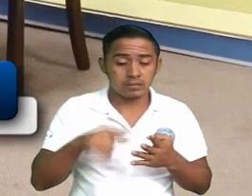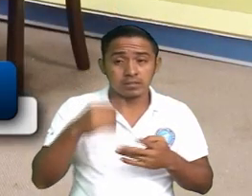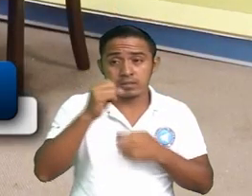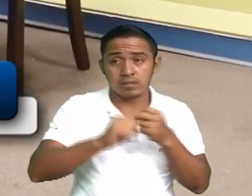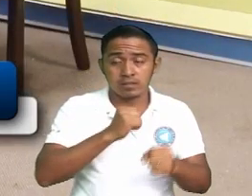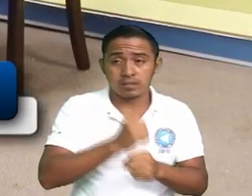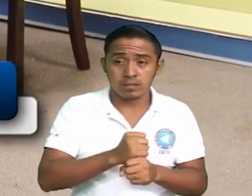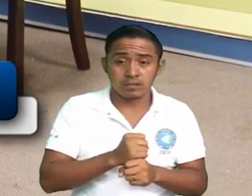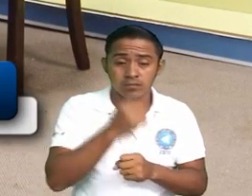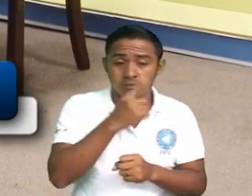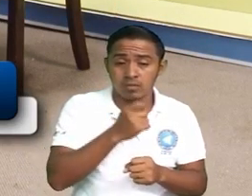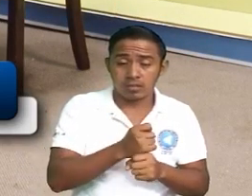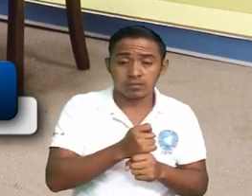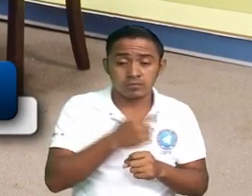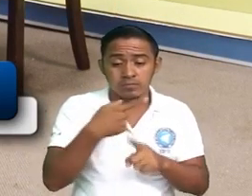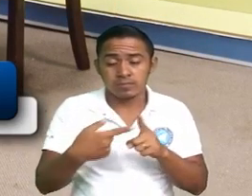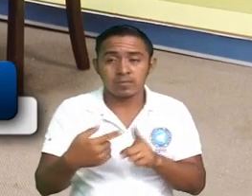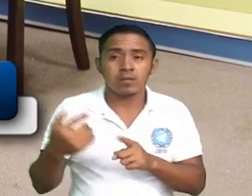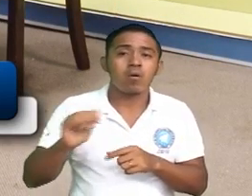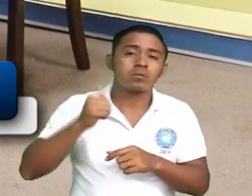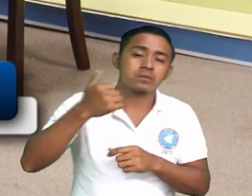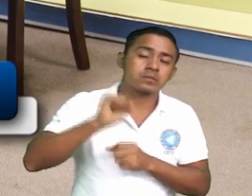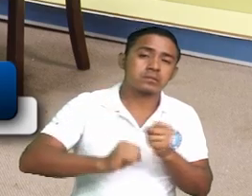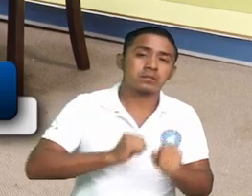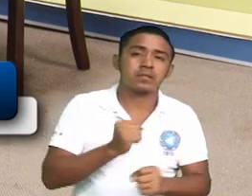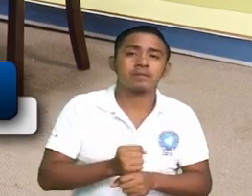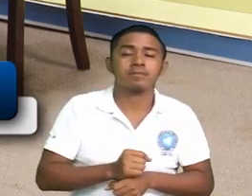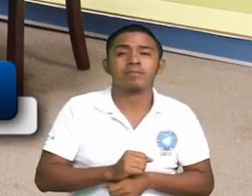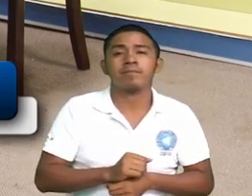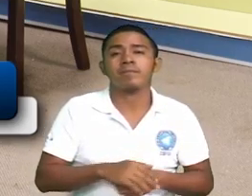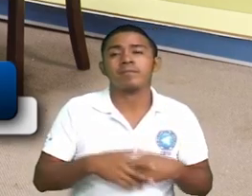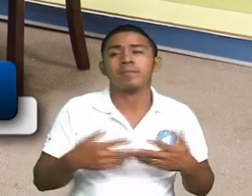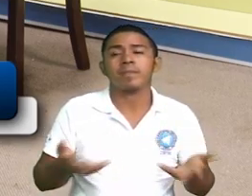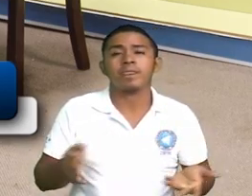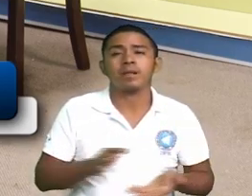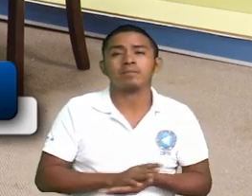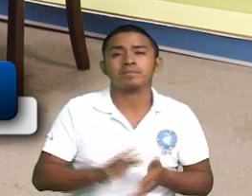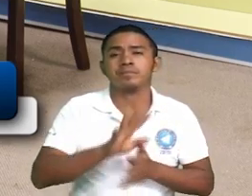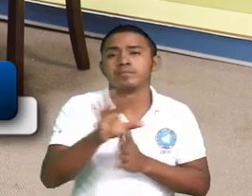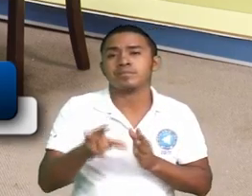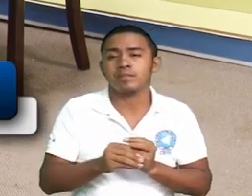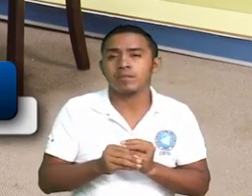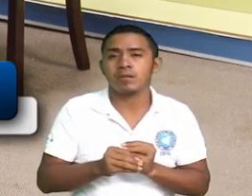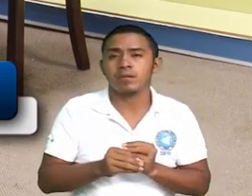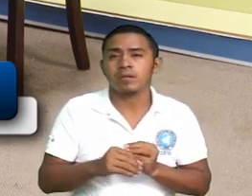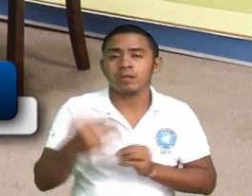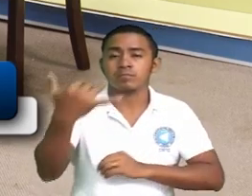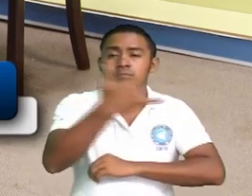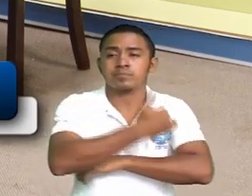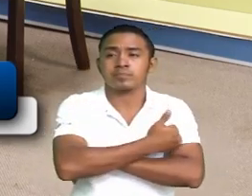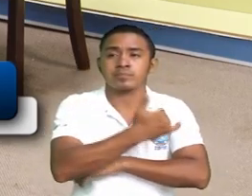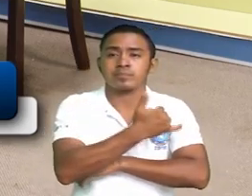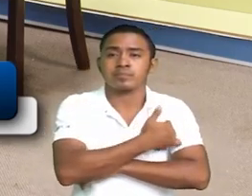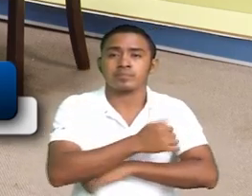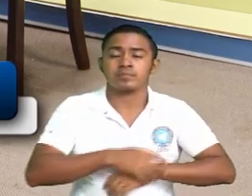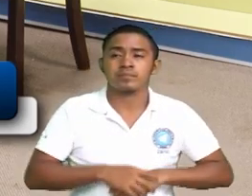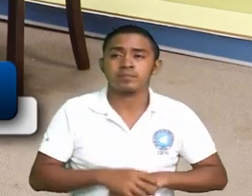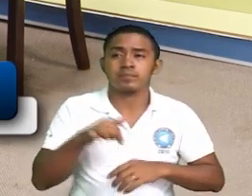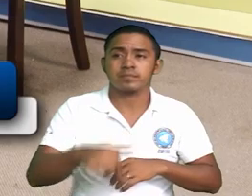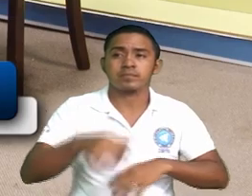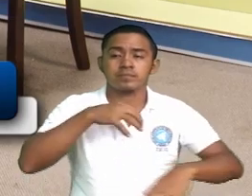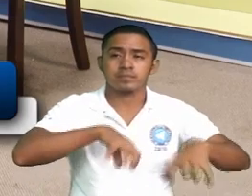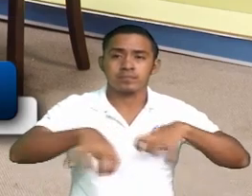al niño escolar de 6 años. Ahora, doctora, ¿cuántas dosis son las que se están aplicando en esta